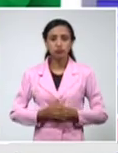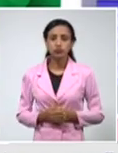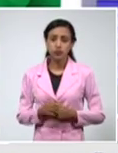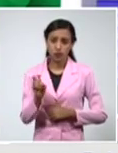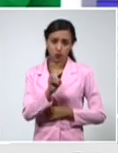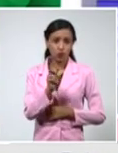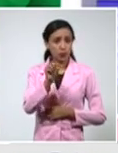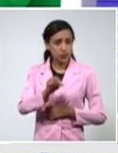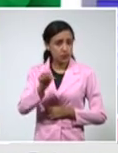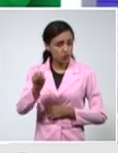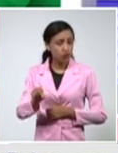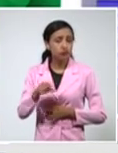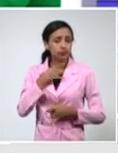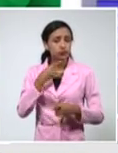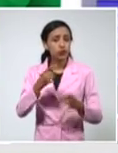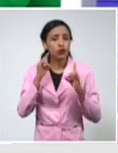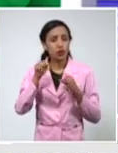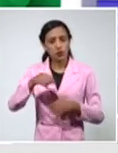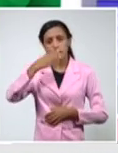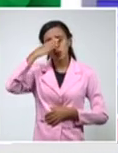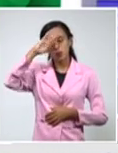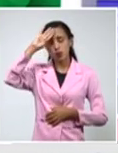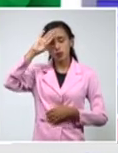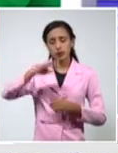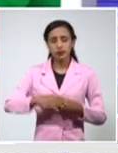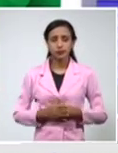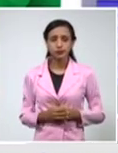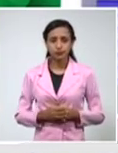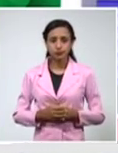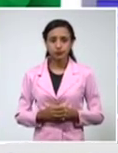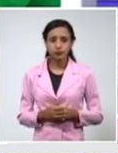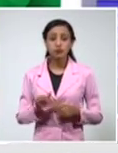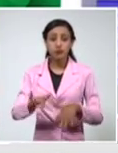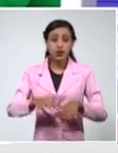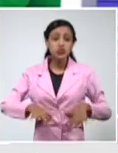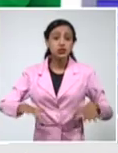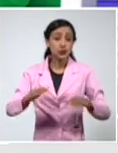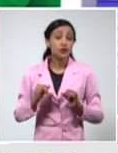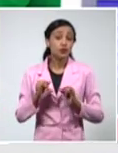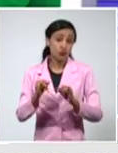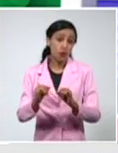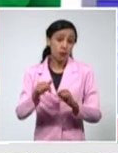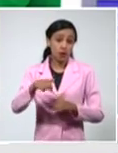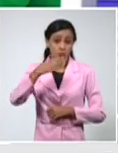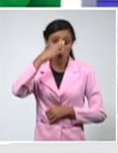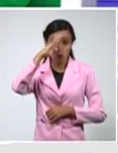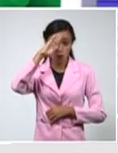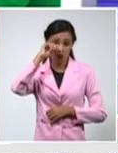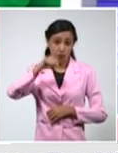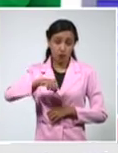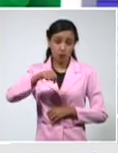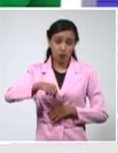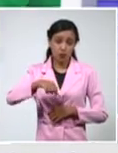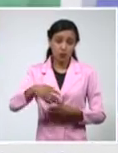que fallecieron en nuestro país. Con este comportamiento, Cuba amanece